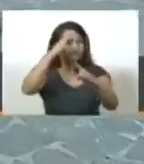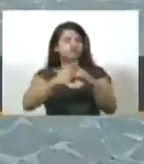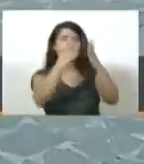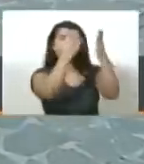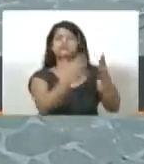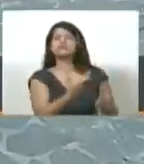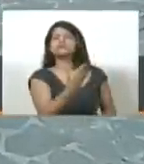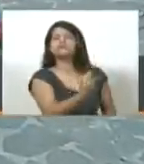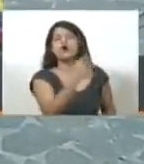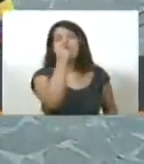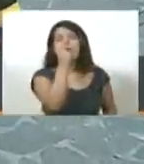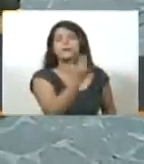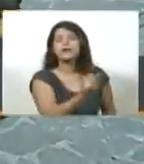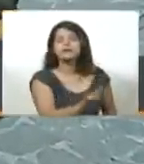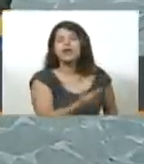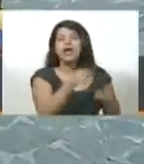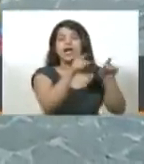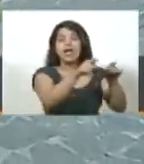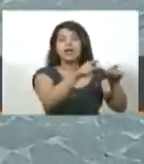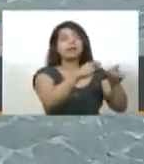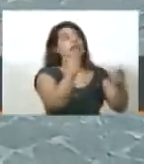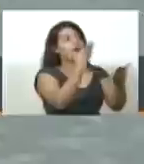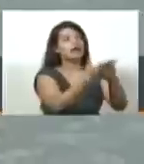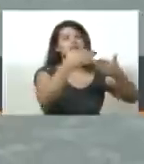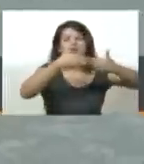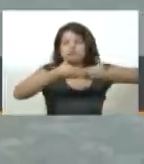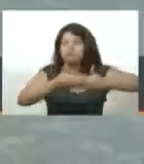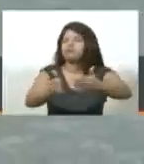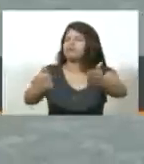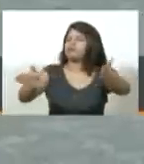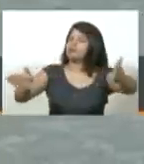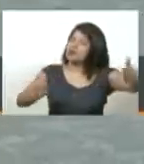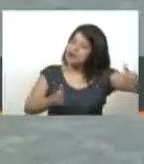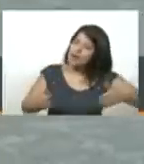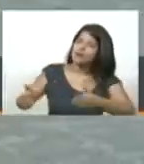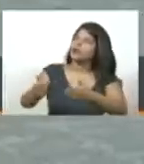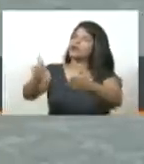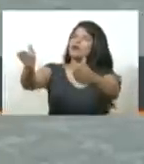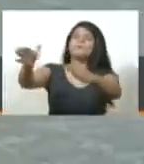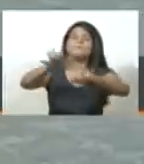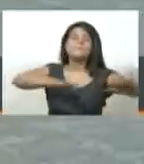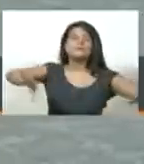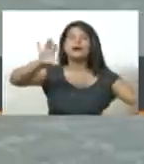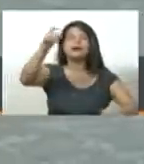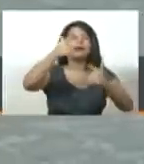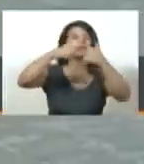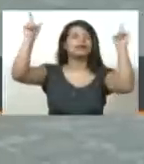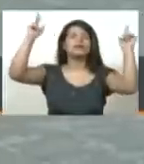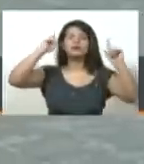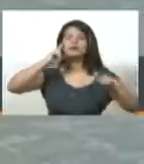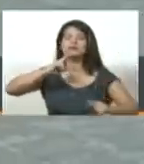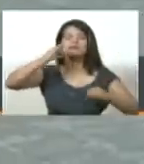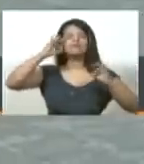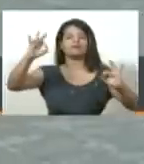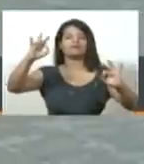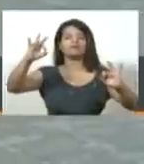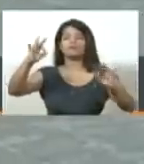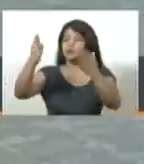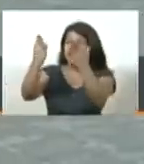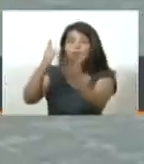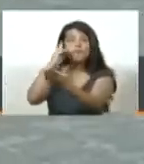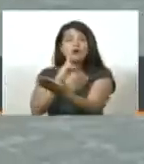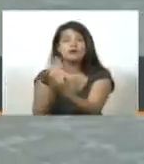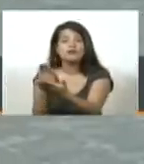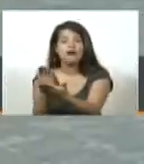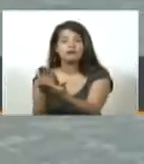abrió los senderos de una patria libre y soberana, Simón Bolívar. Cada uno de nosotros ha escuchado